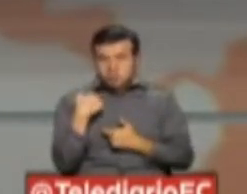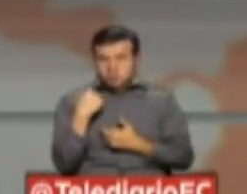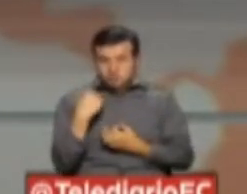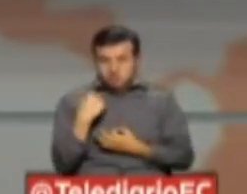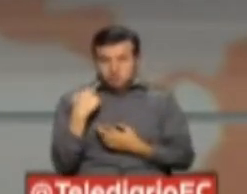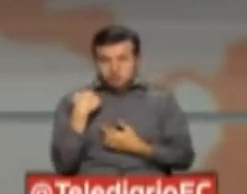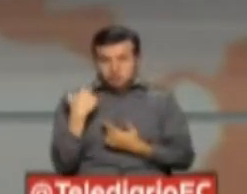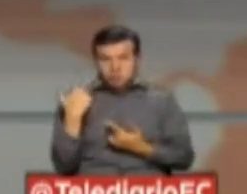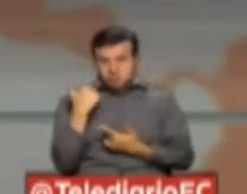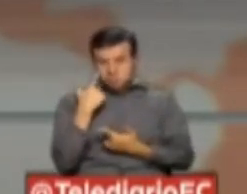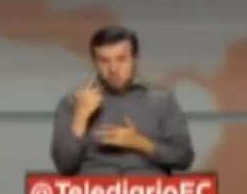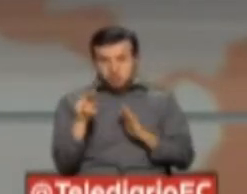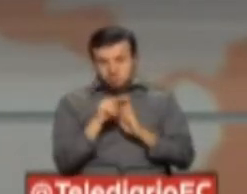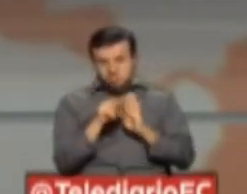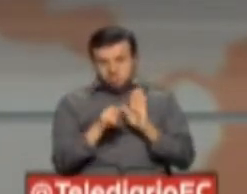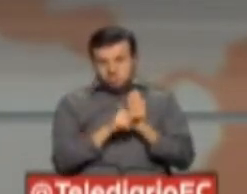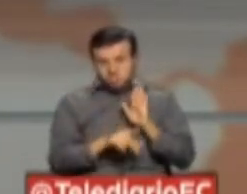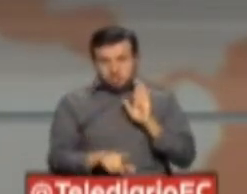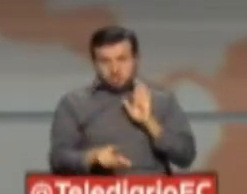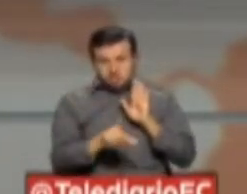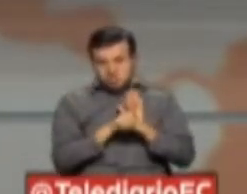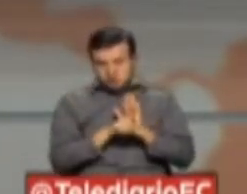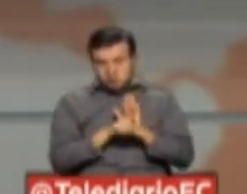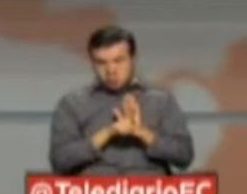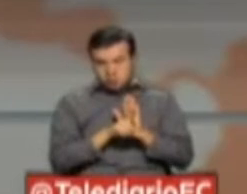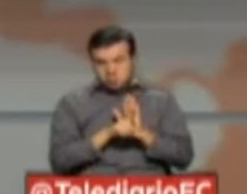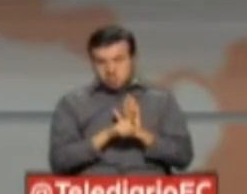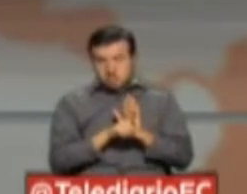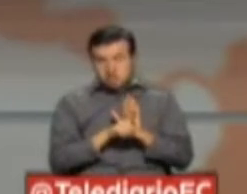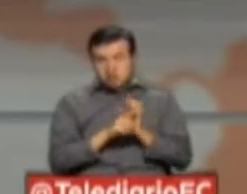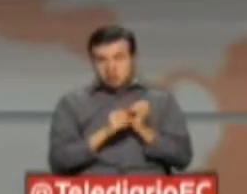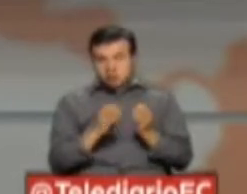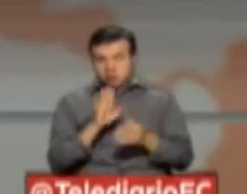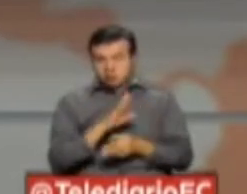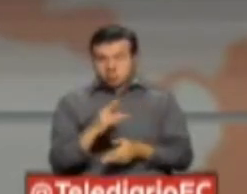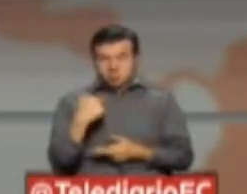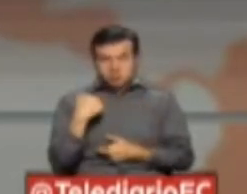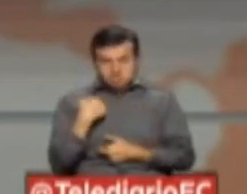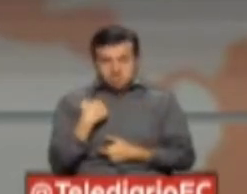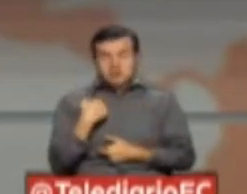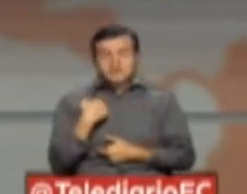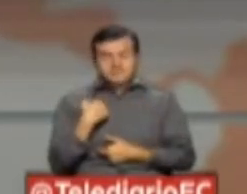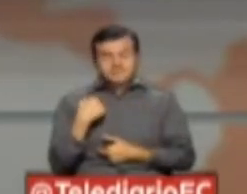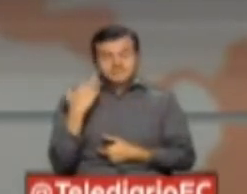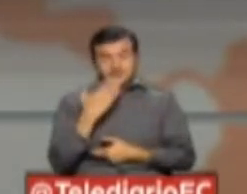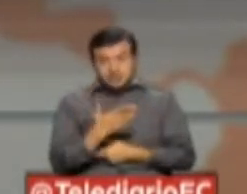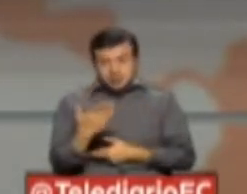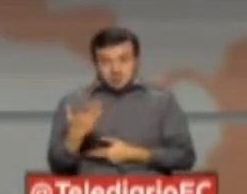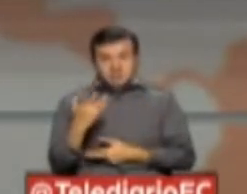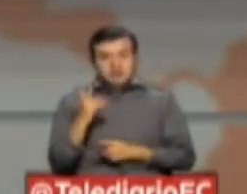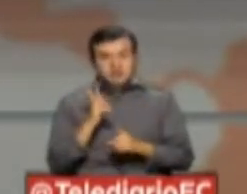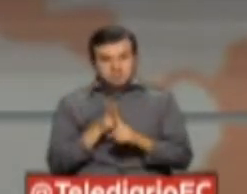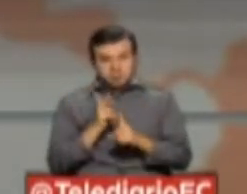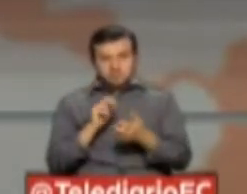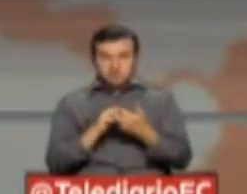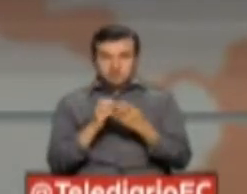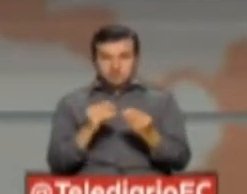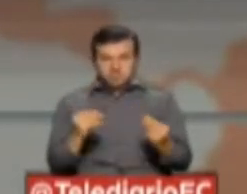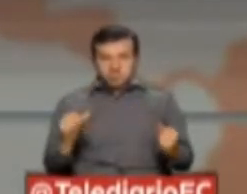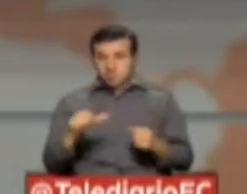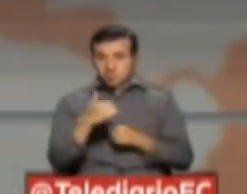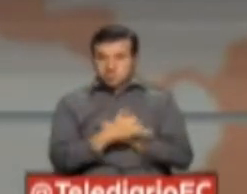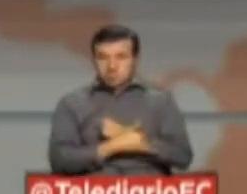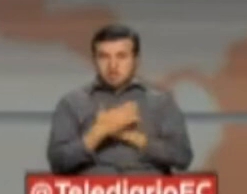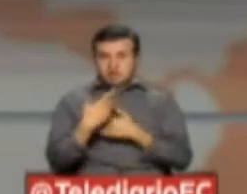cumplir con la normativa jurídica que le que le indica para su rol entonces es esa es la solución eso lo han hecho los otros países